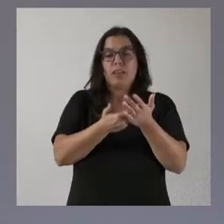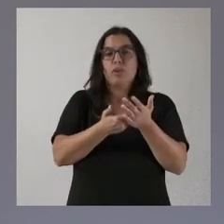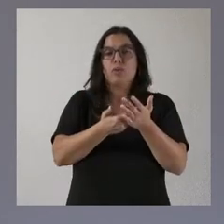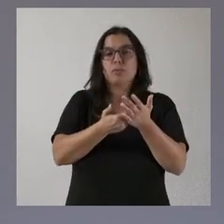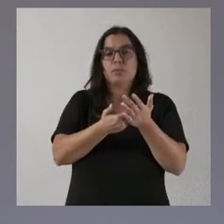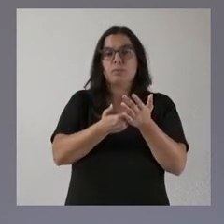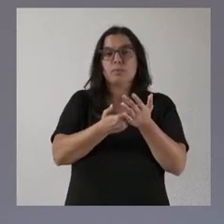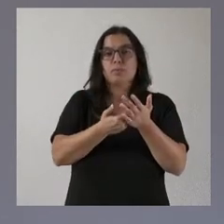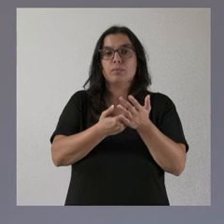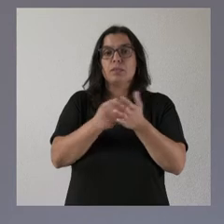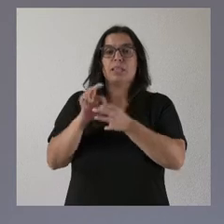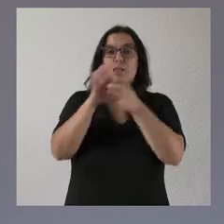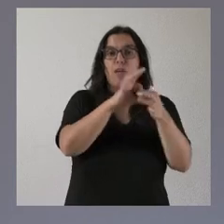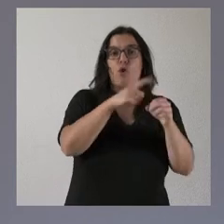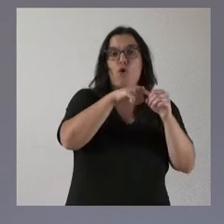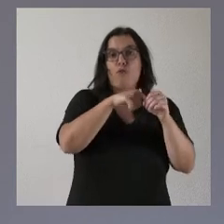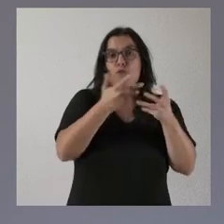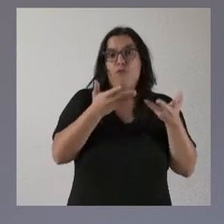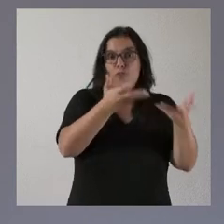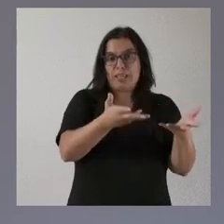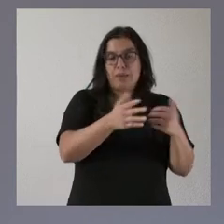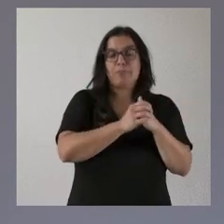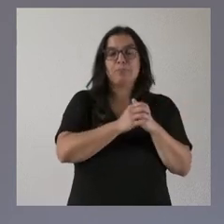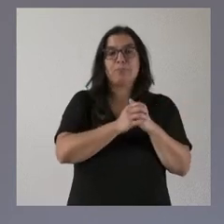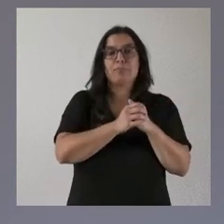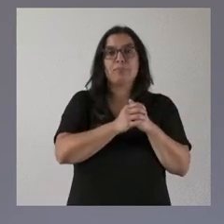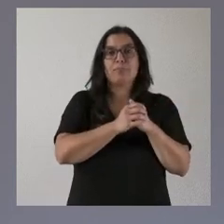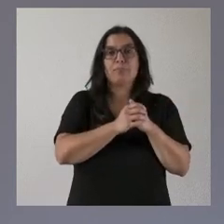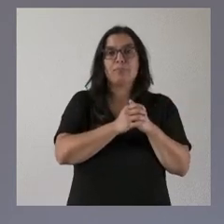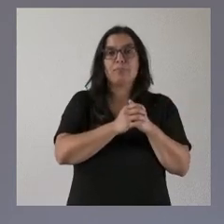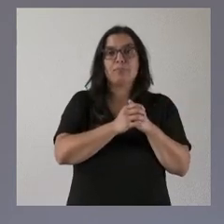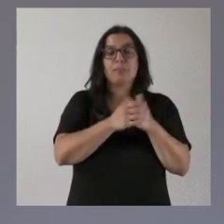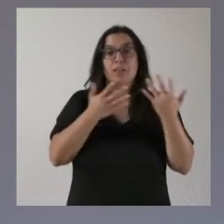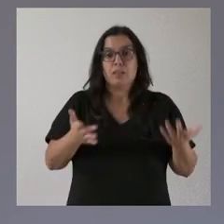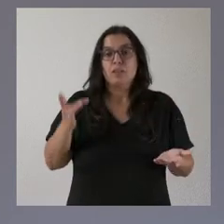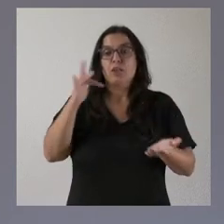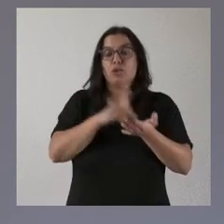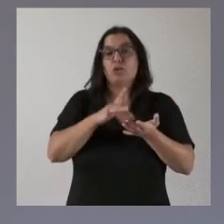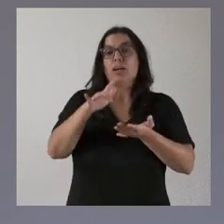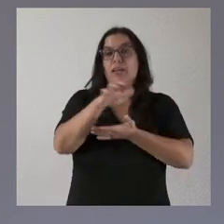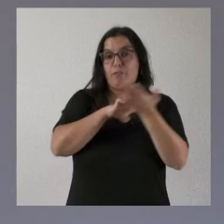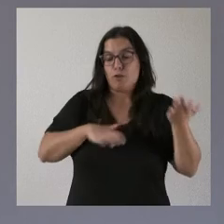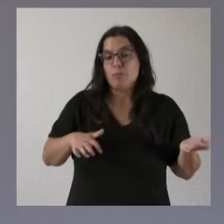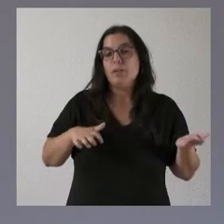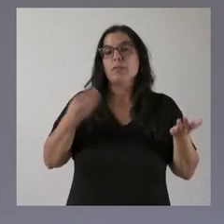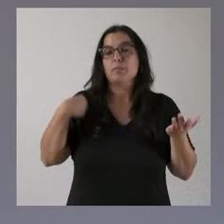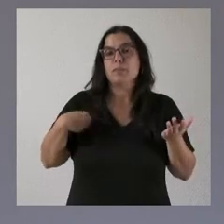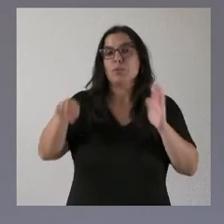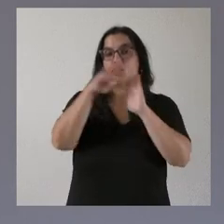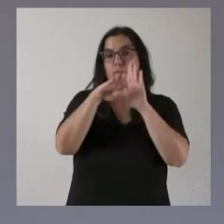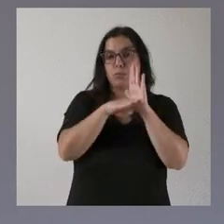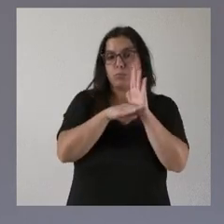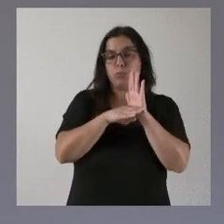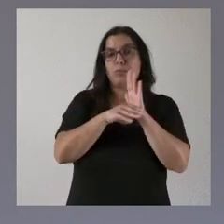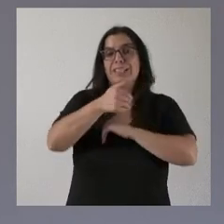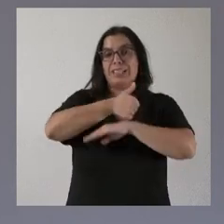al anterior oferta a la vista de este informe teniendo en cuenta lo que establecía el tarsil